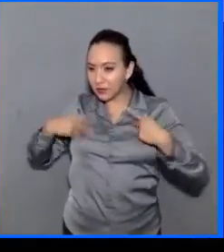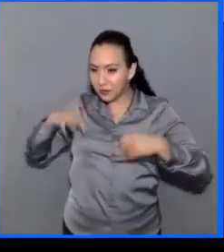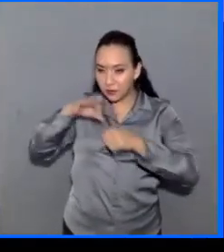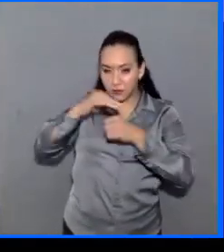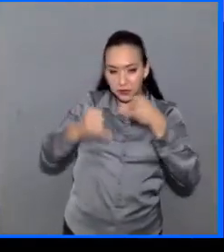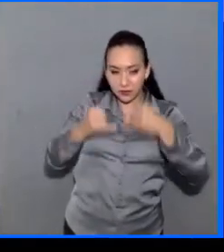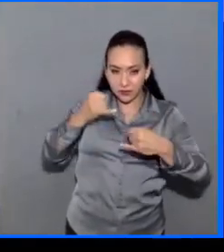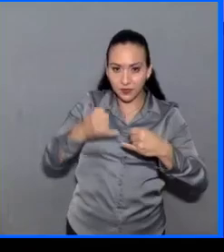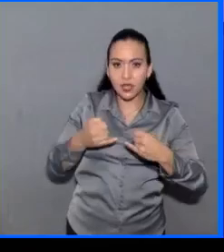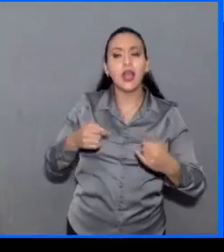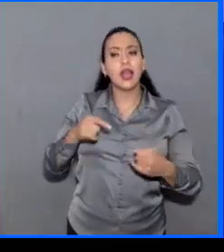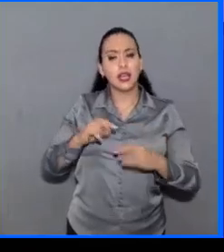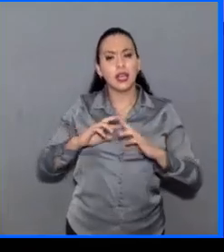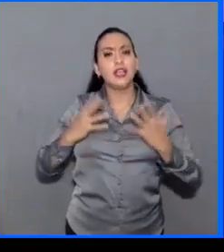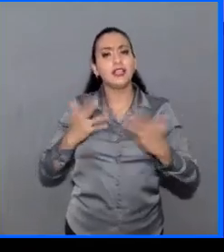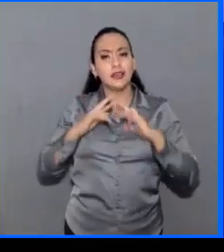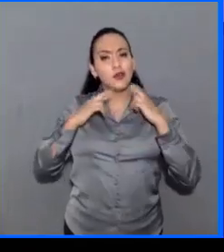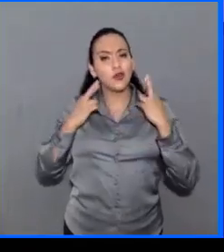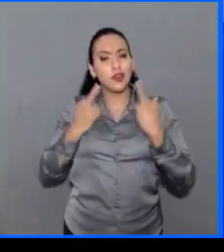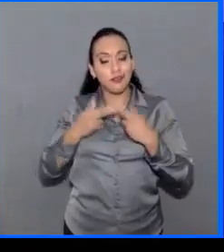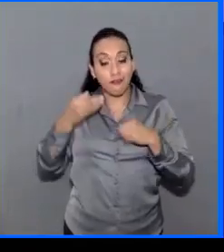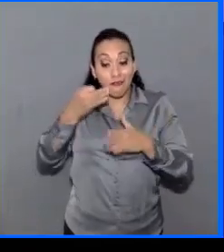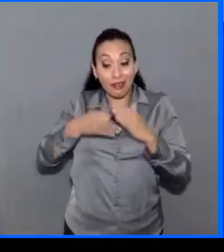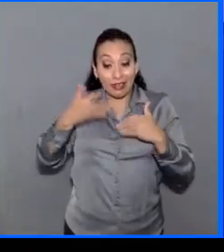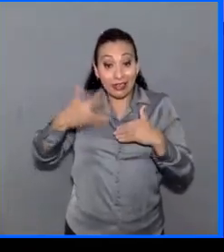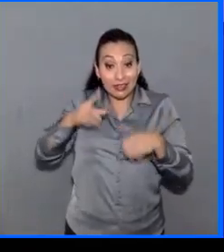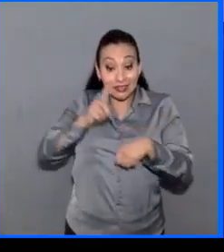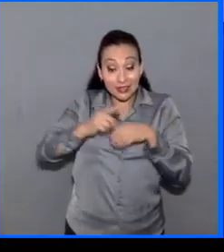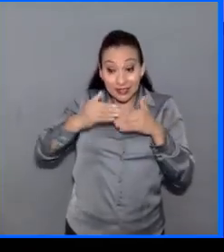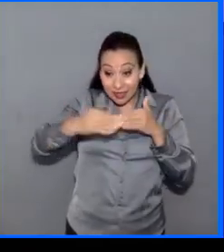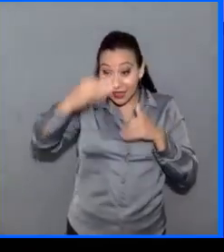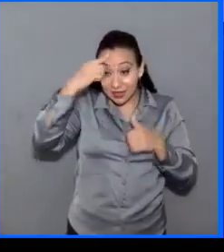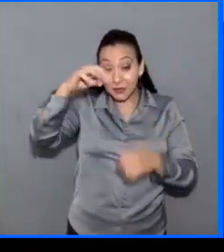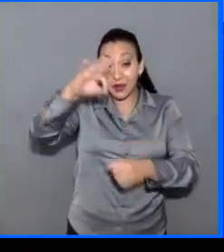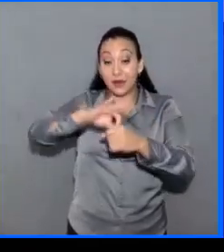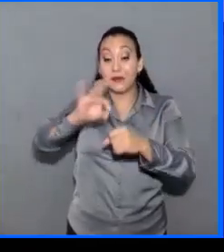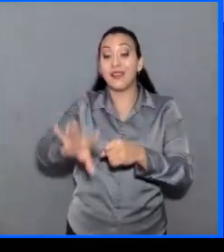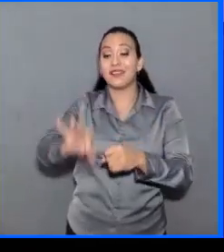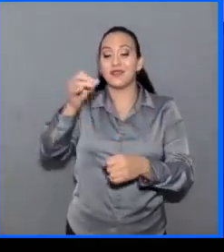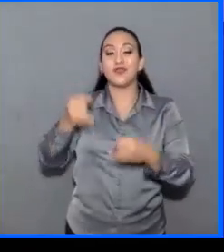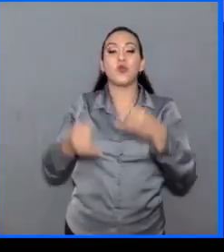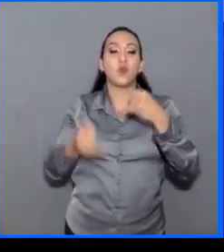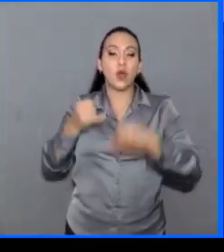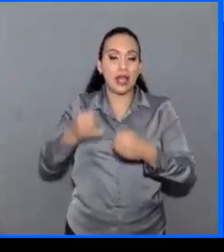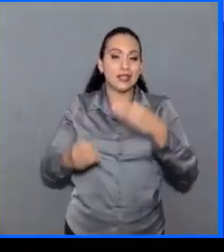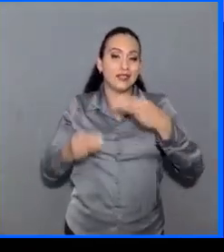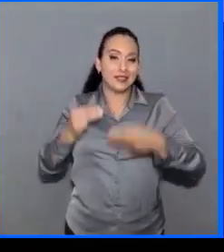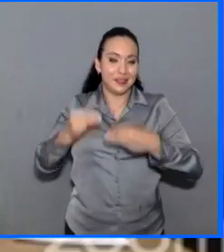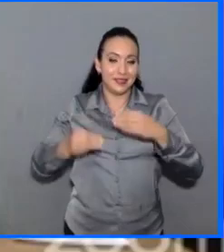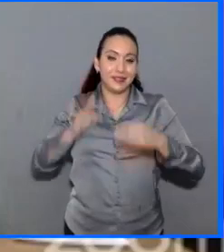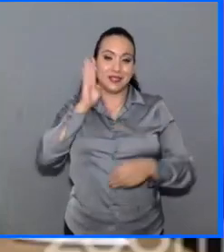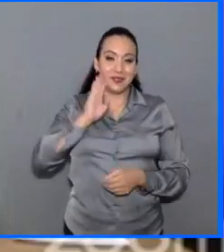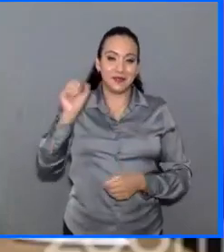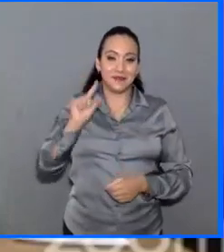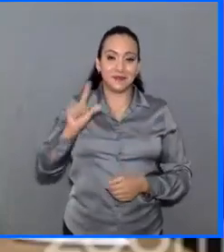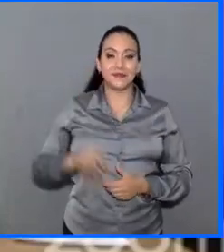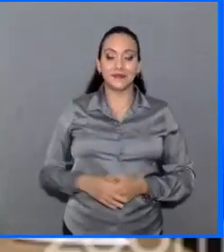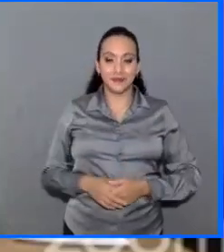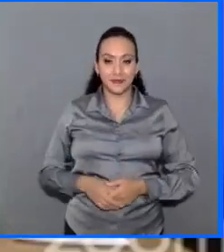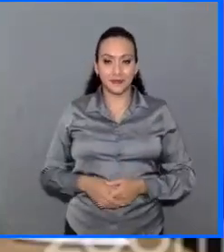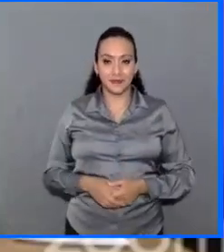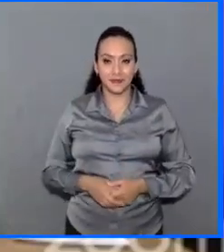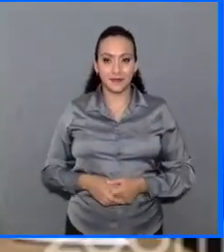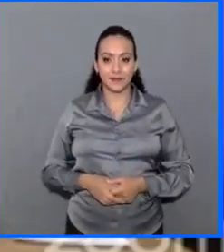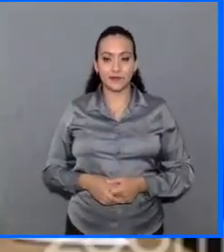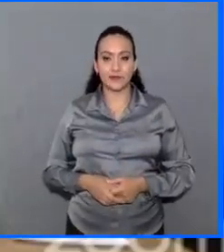a 15 días de que se lleven a cabo los primeros comicios para renovar al Poder Judicial en México. Las